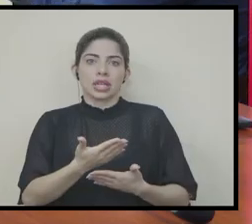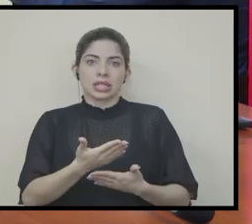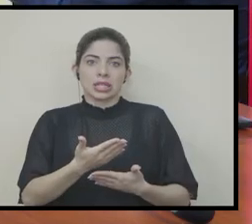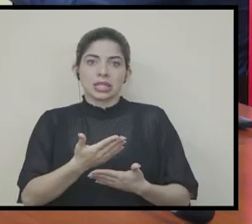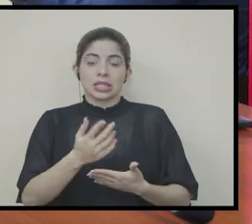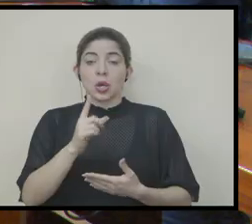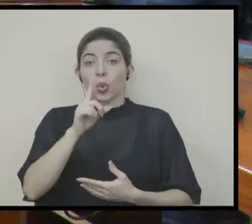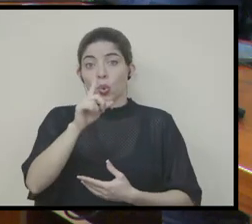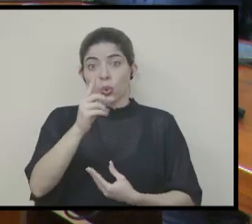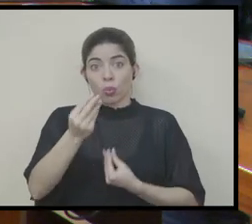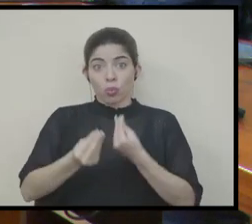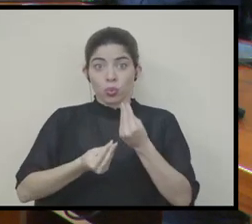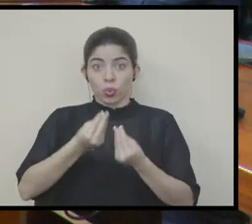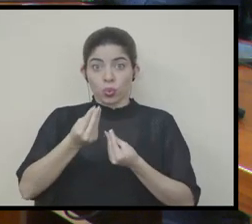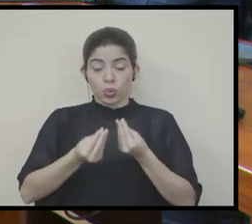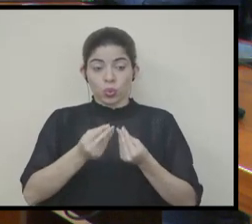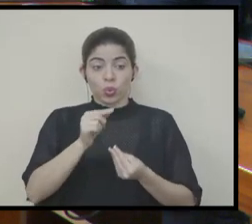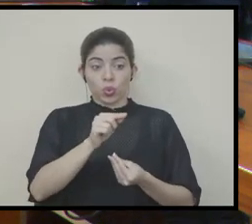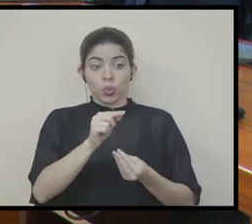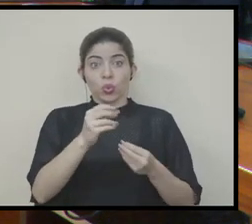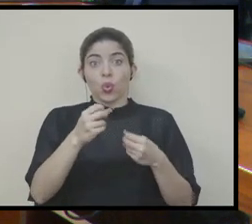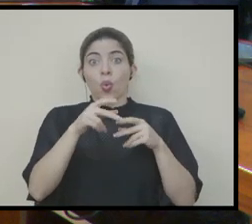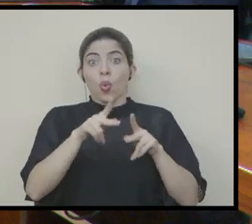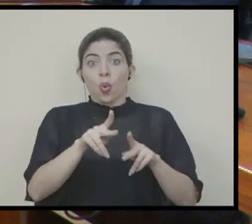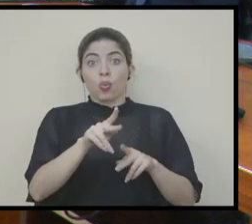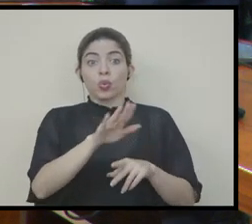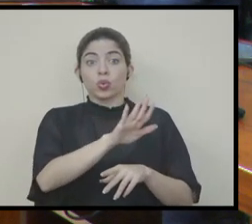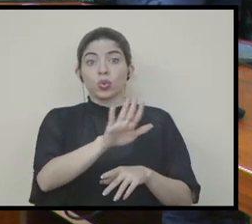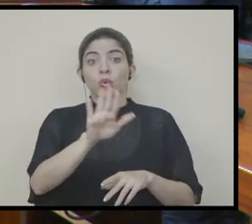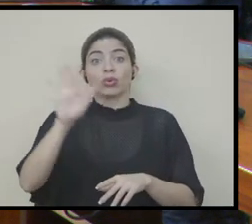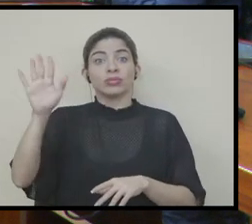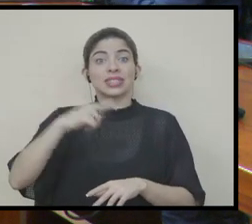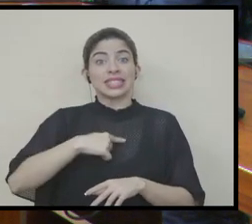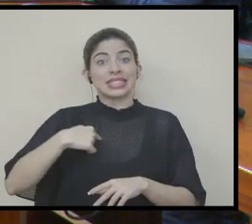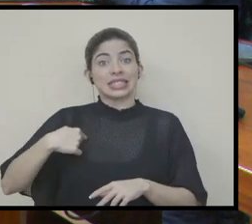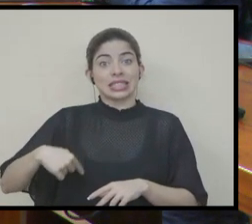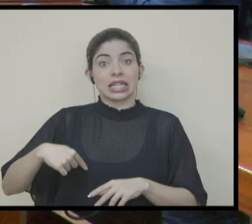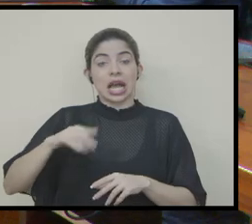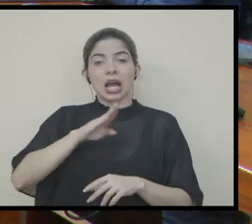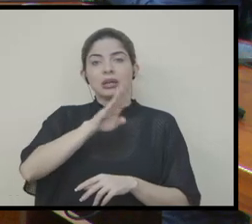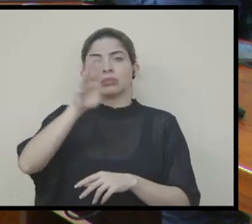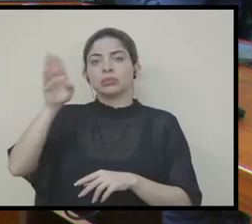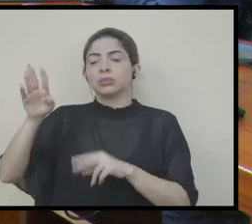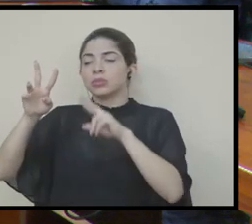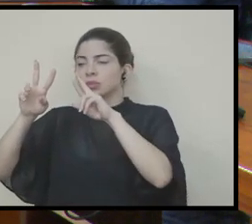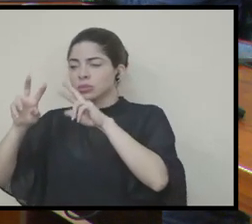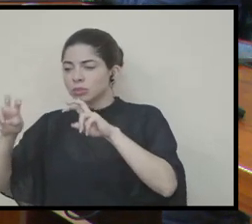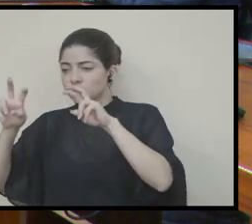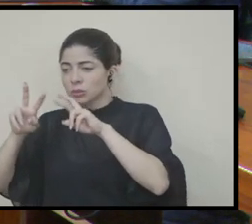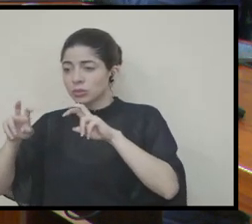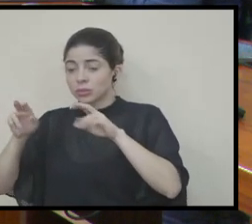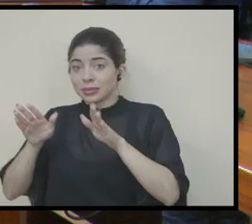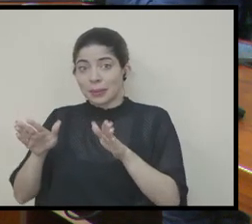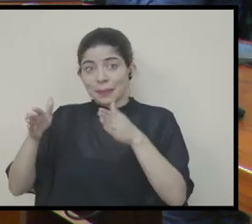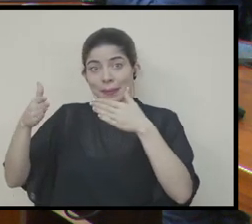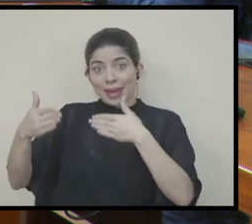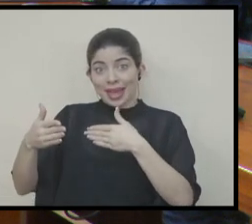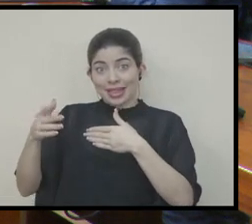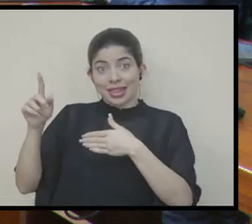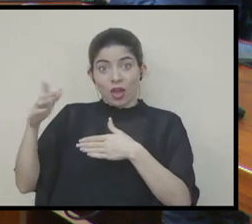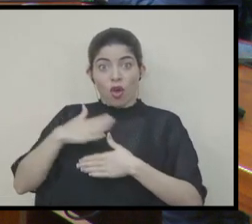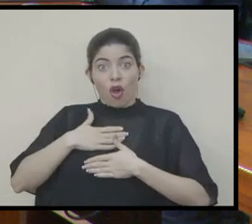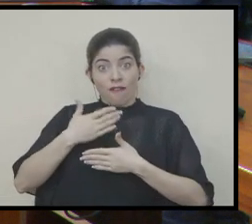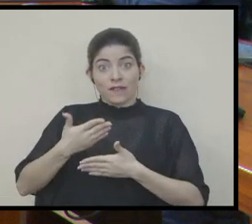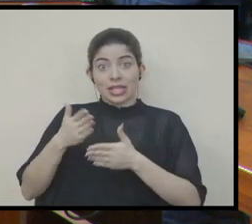me ofrecieron un producto que les permitía a ellos allá en China ir a verificar que el producto que me estaban ofreciendo, el lote que me estaban